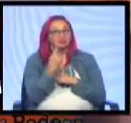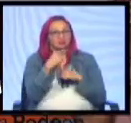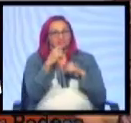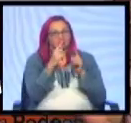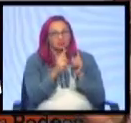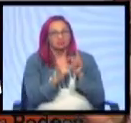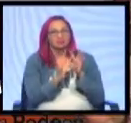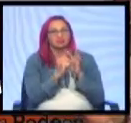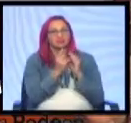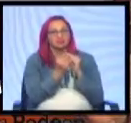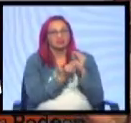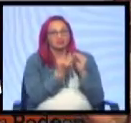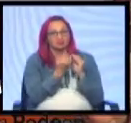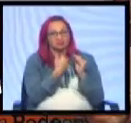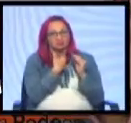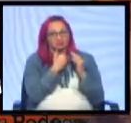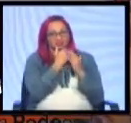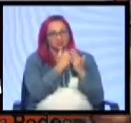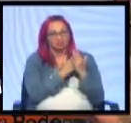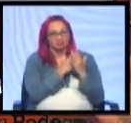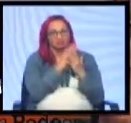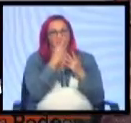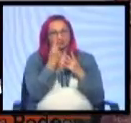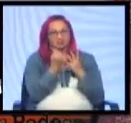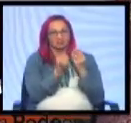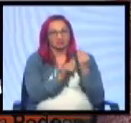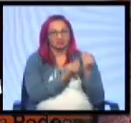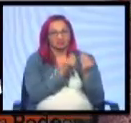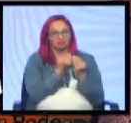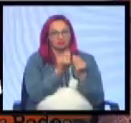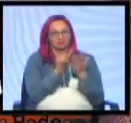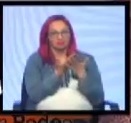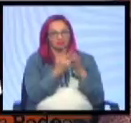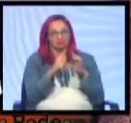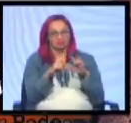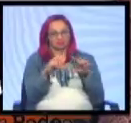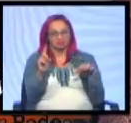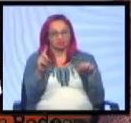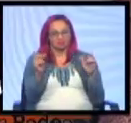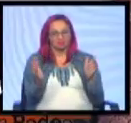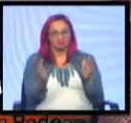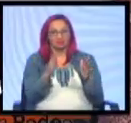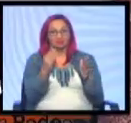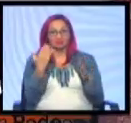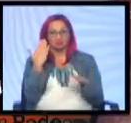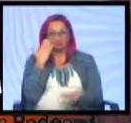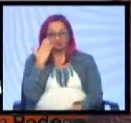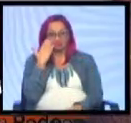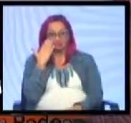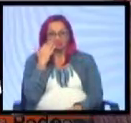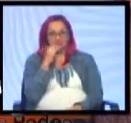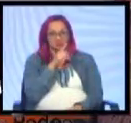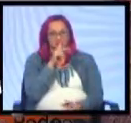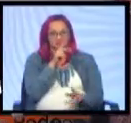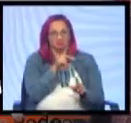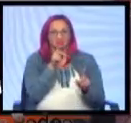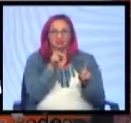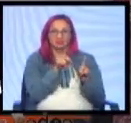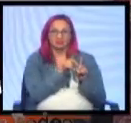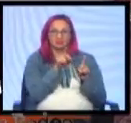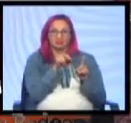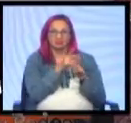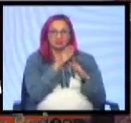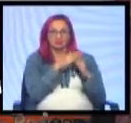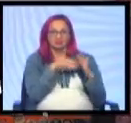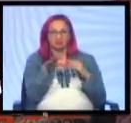fracción, lo que tiene que ser, cuánto cuesta el entero, y uno sabe que esta gente también está siendo